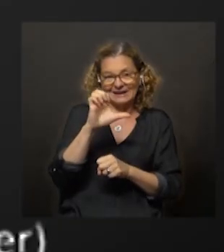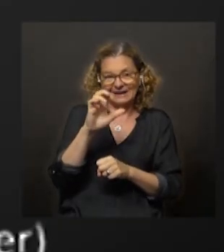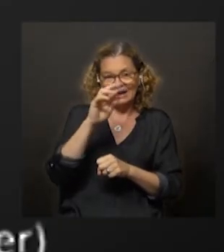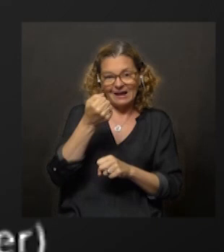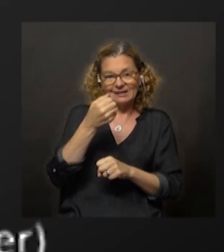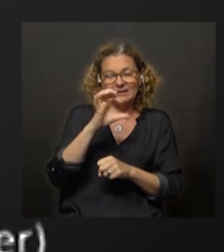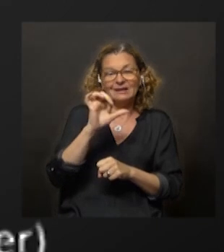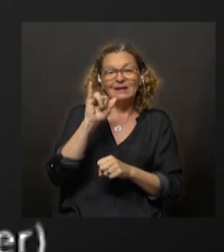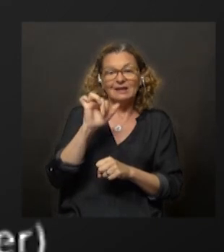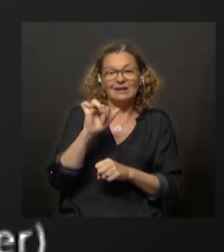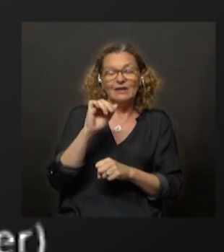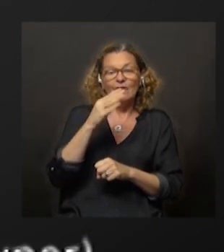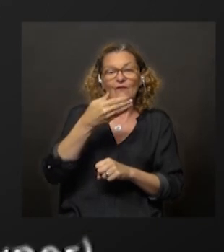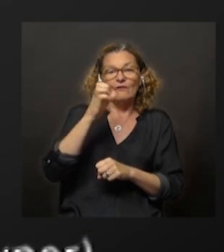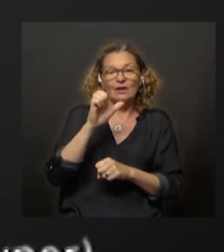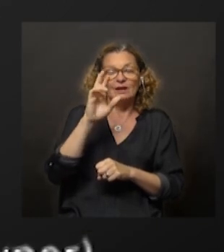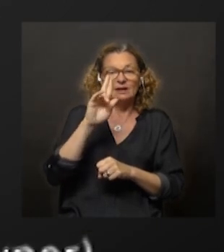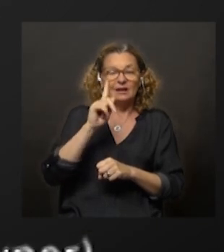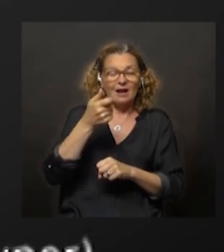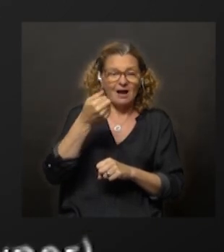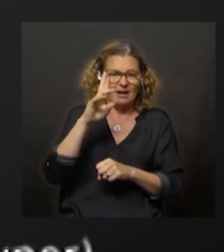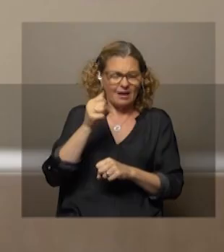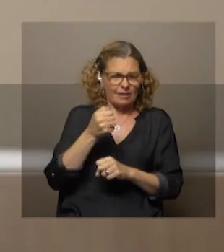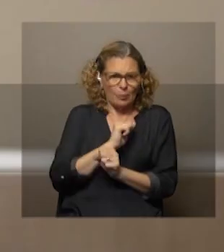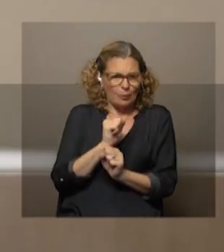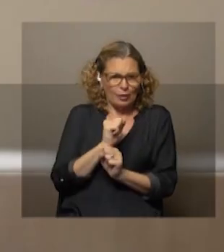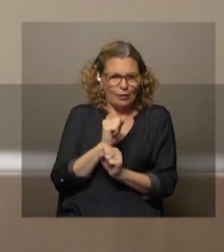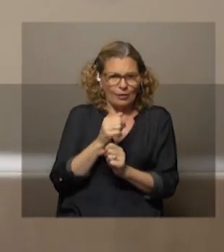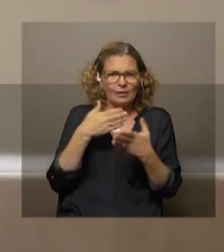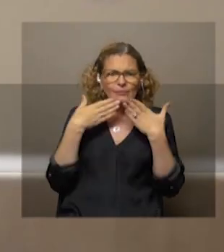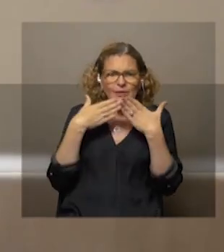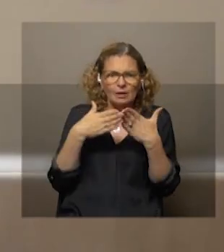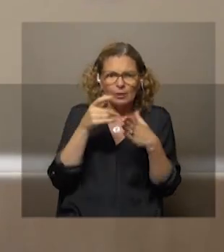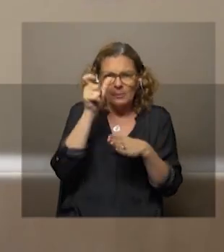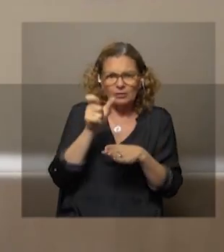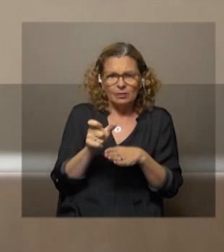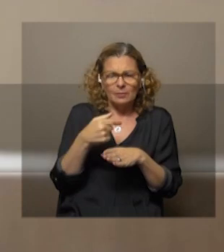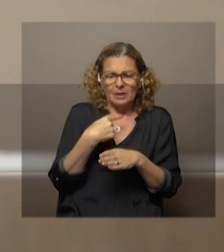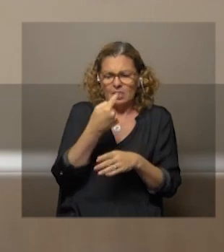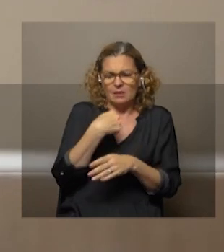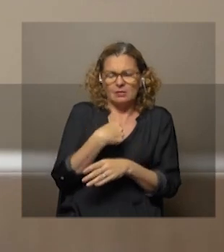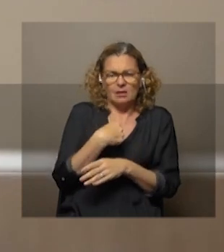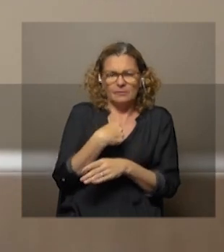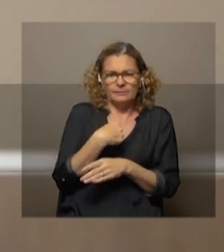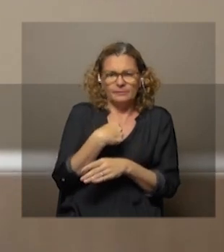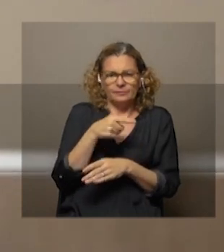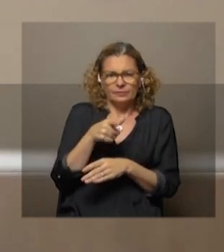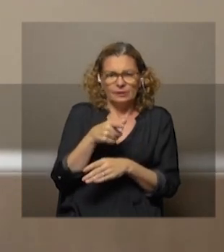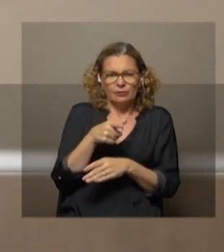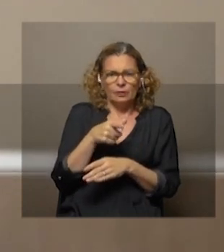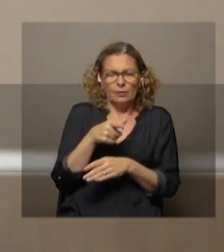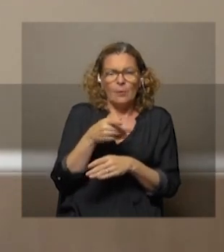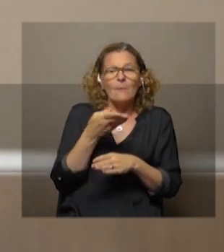Vergara como yo no tengo capacidad jurídica para interrogar a una persona él me dice que fue